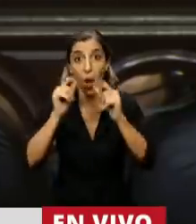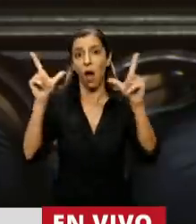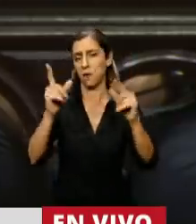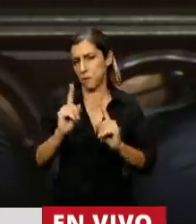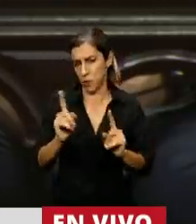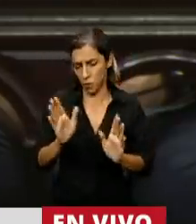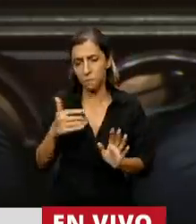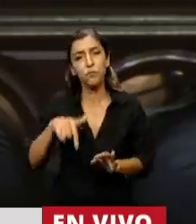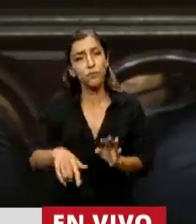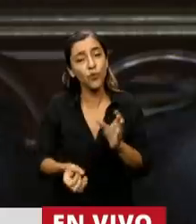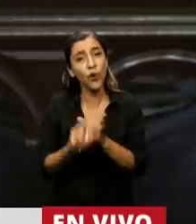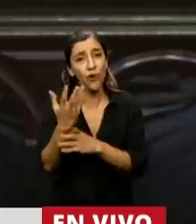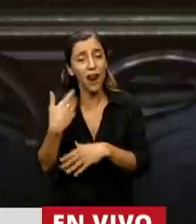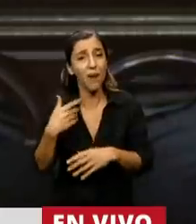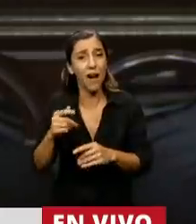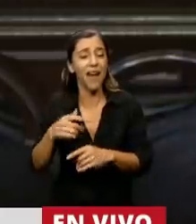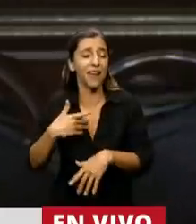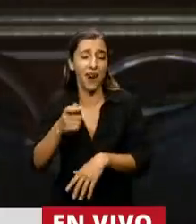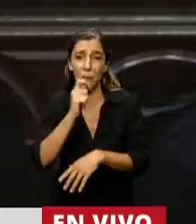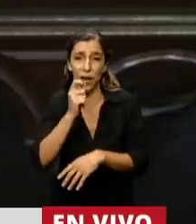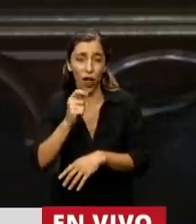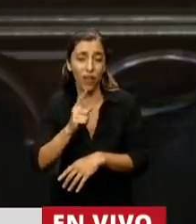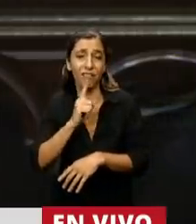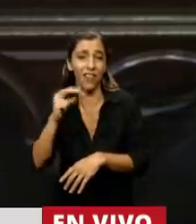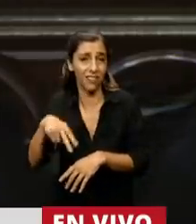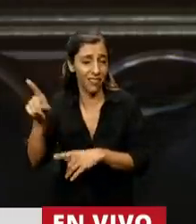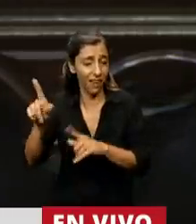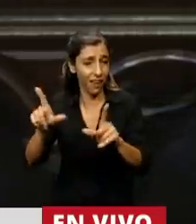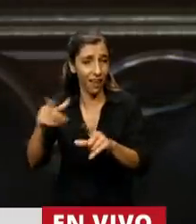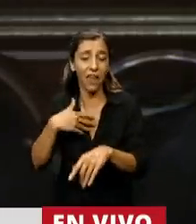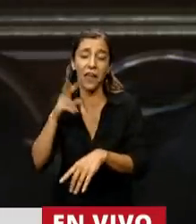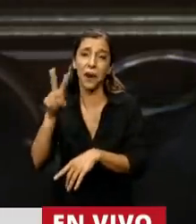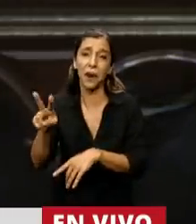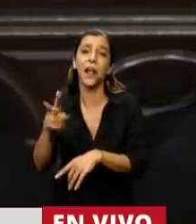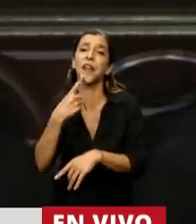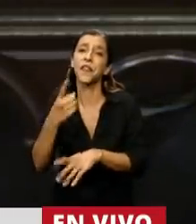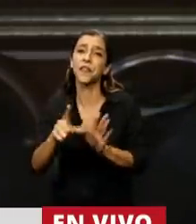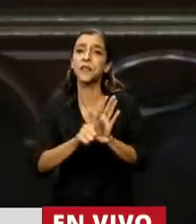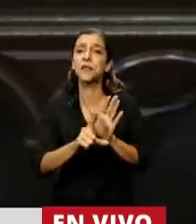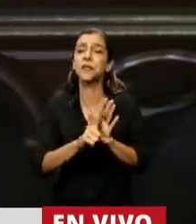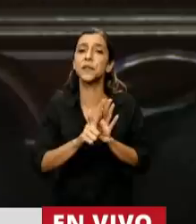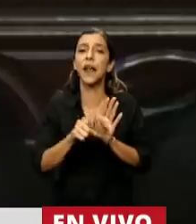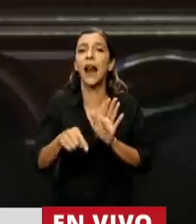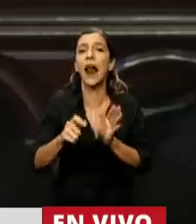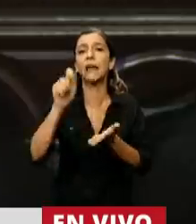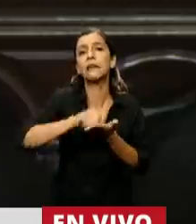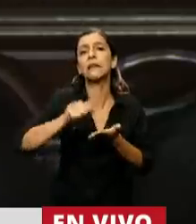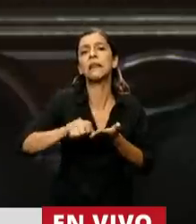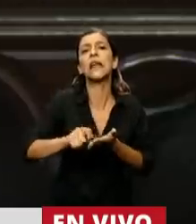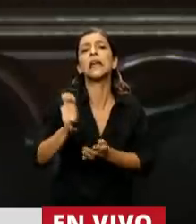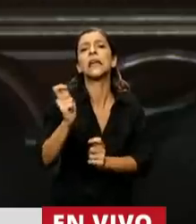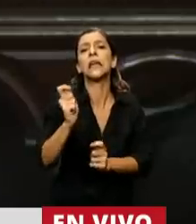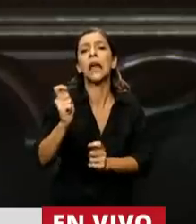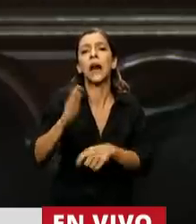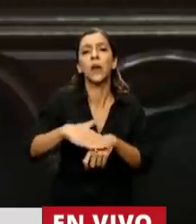haciendo zapping el escuché adrián ventura presta tiene decir que esta ley estaba redactada por el fondo monetario internacional